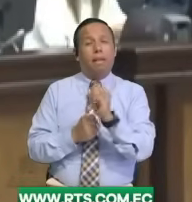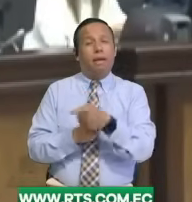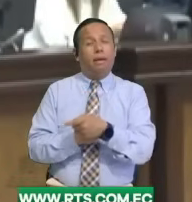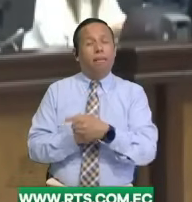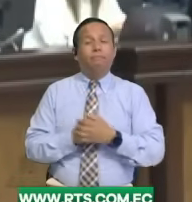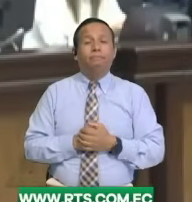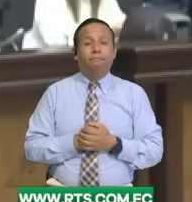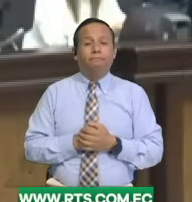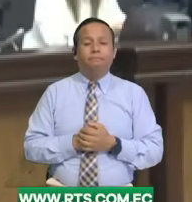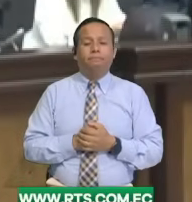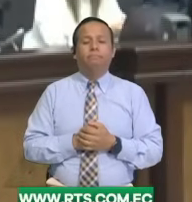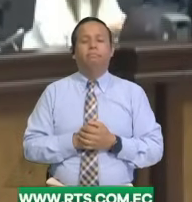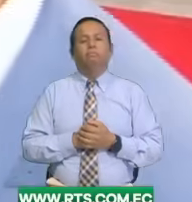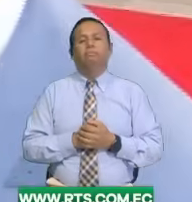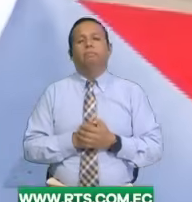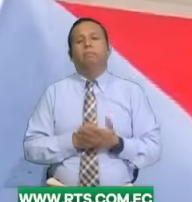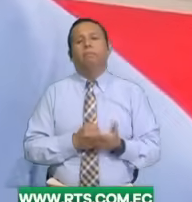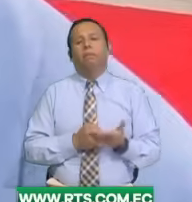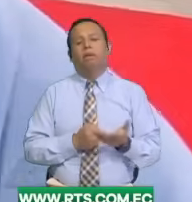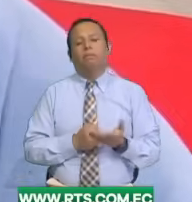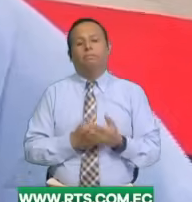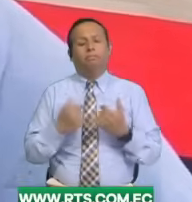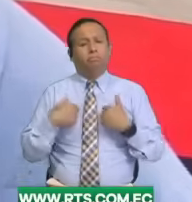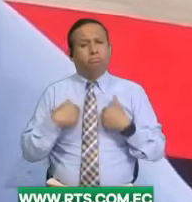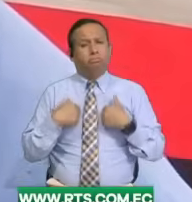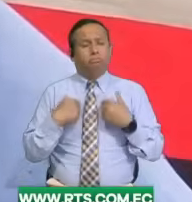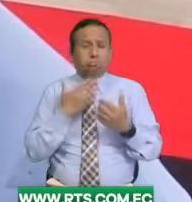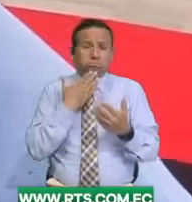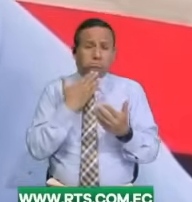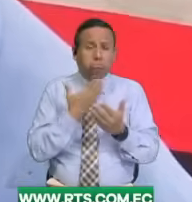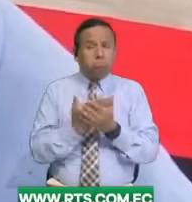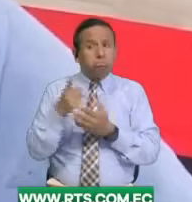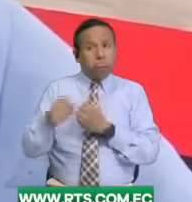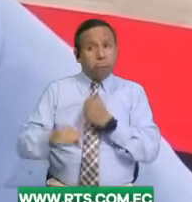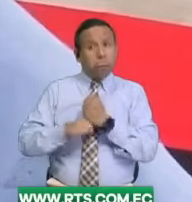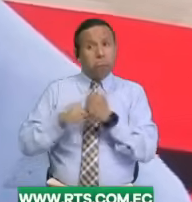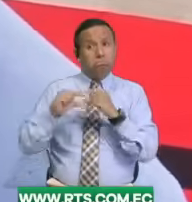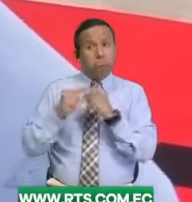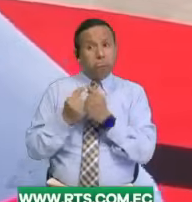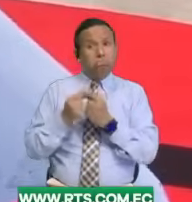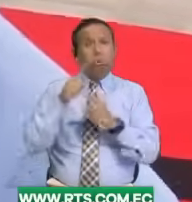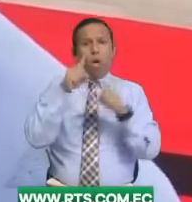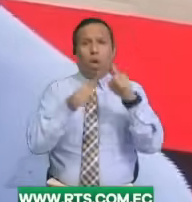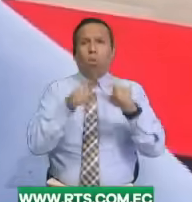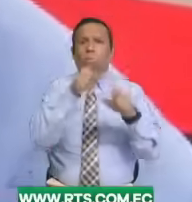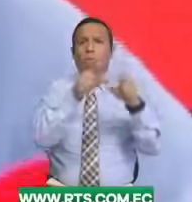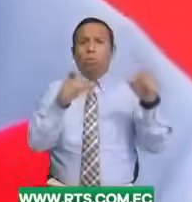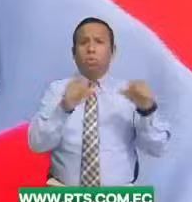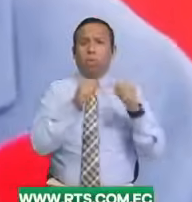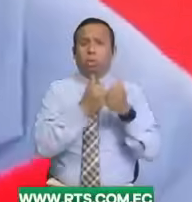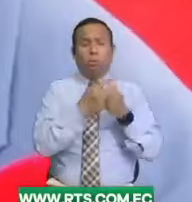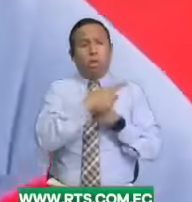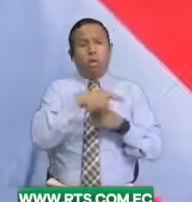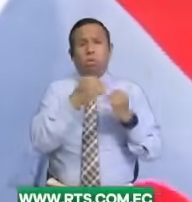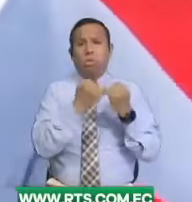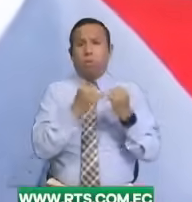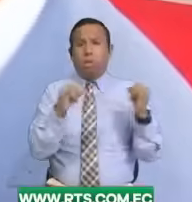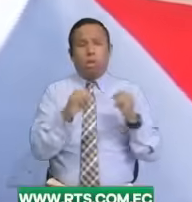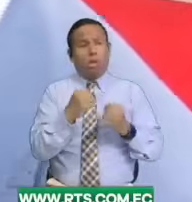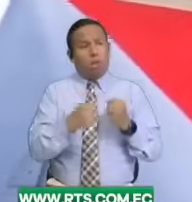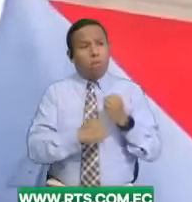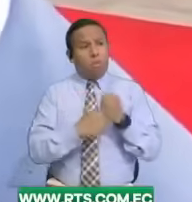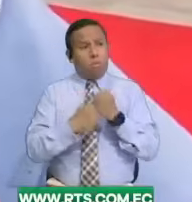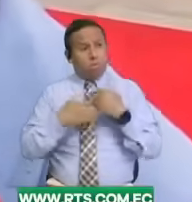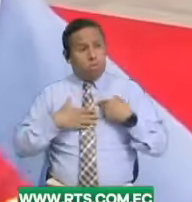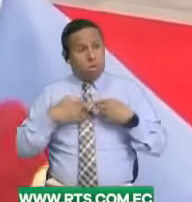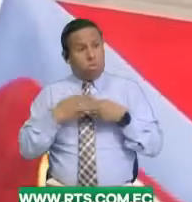otra alternativa? En este caso estoy agradecido con el movimiento y también con otros candidatos, otros asambleístas independientes que van a insistir